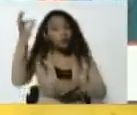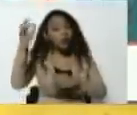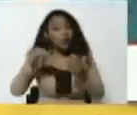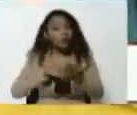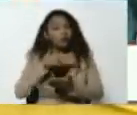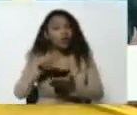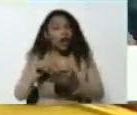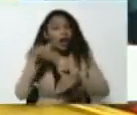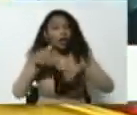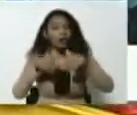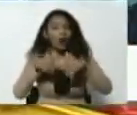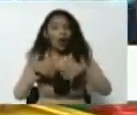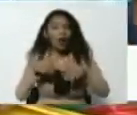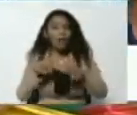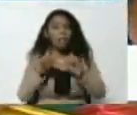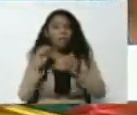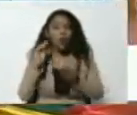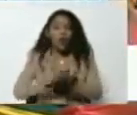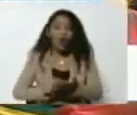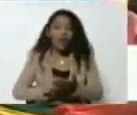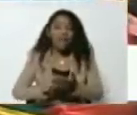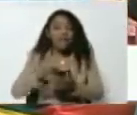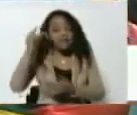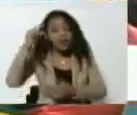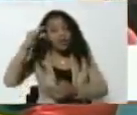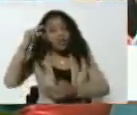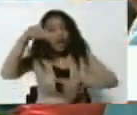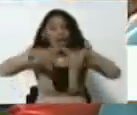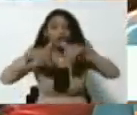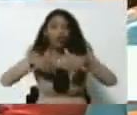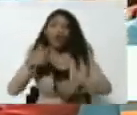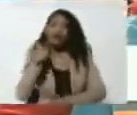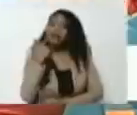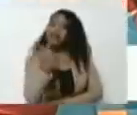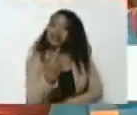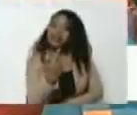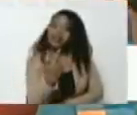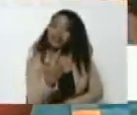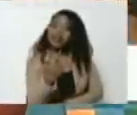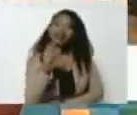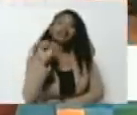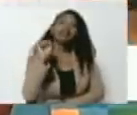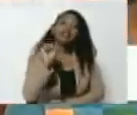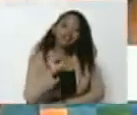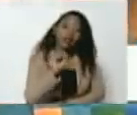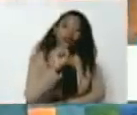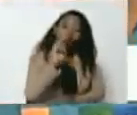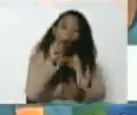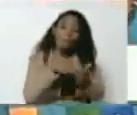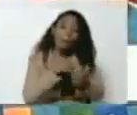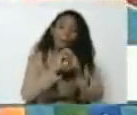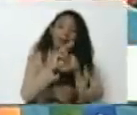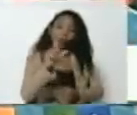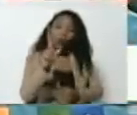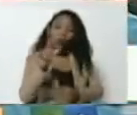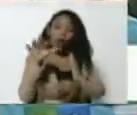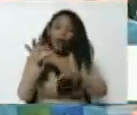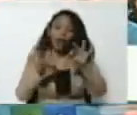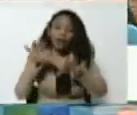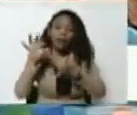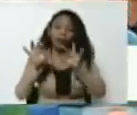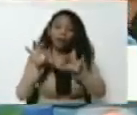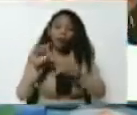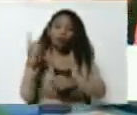Electoral fijar la fecha de las elecciones y decir si en el 2021 elegimos